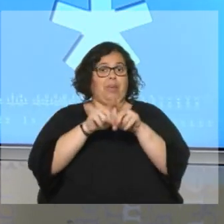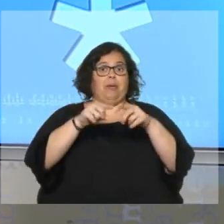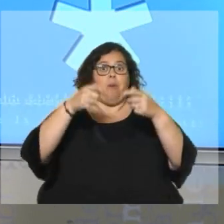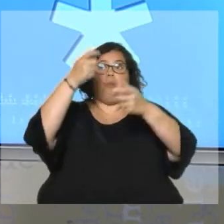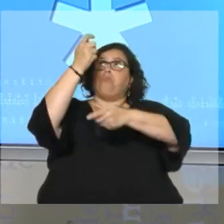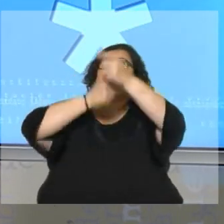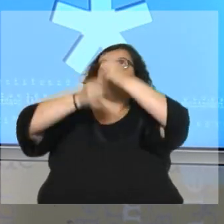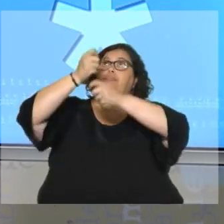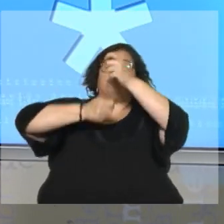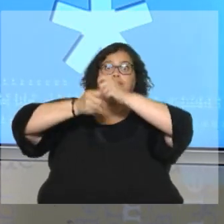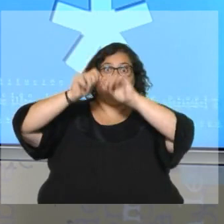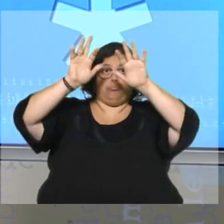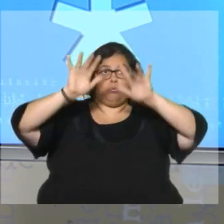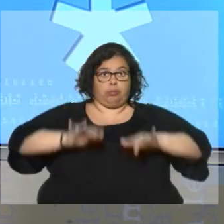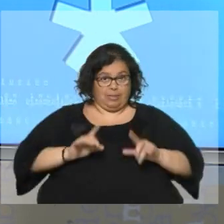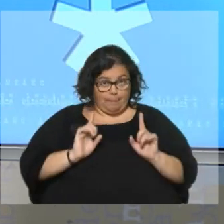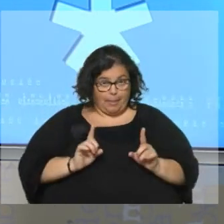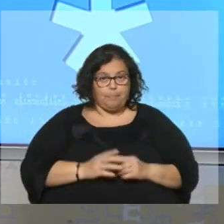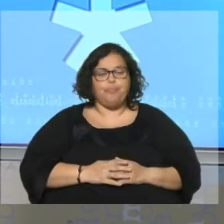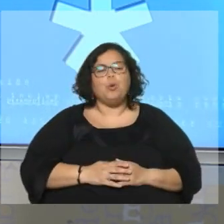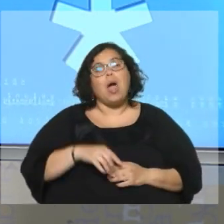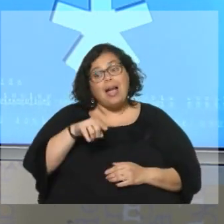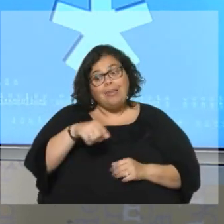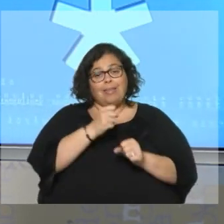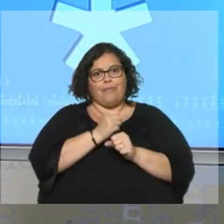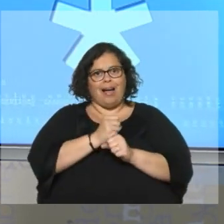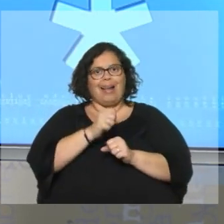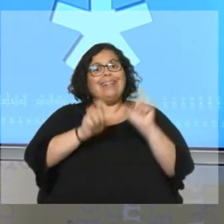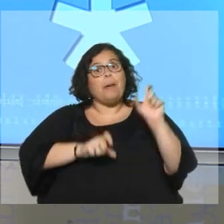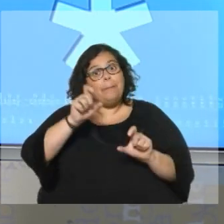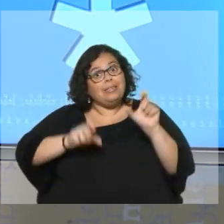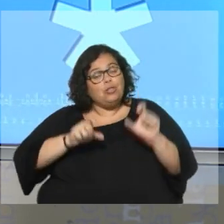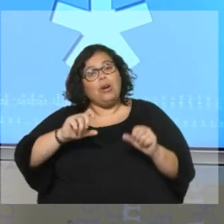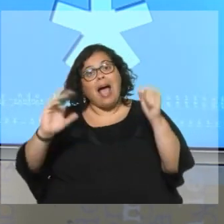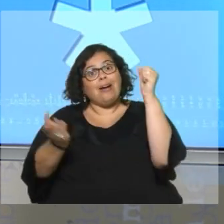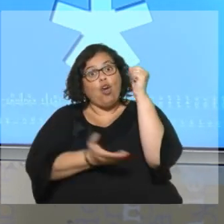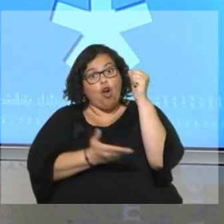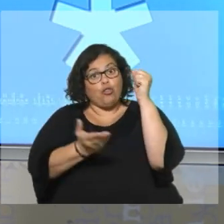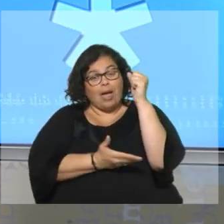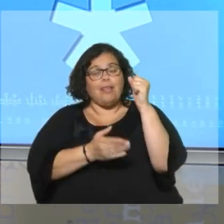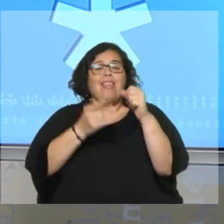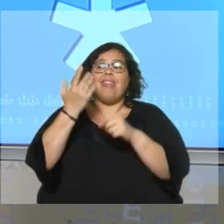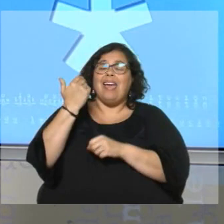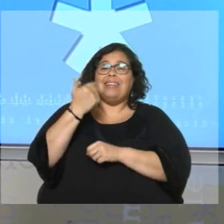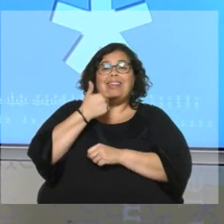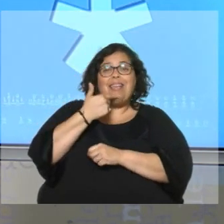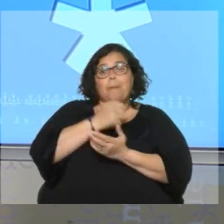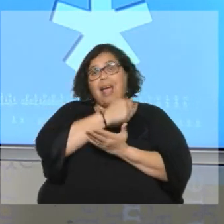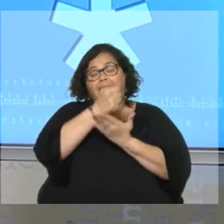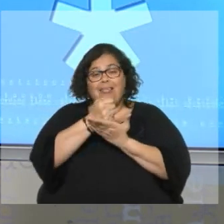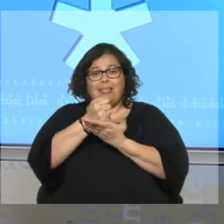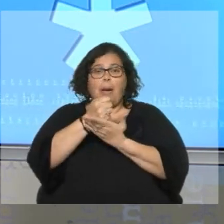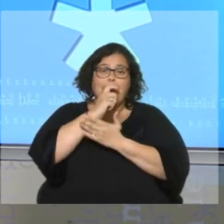también se pueden ver hasta en las cortinas. Ahí trabajan los junqueros que cortan de septiembre a marzo, abril, dependiendo